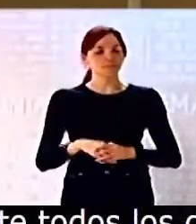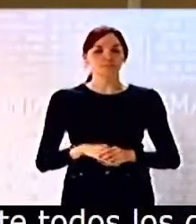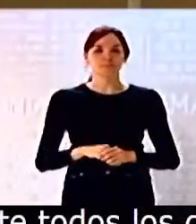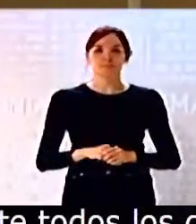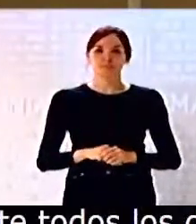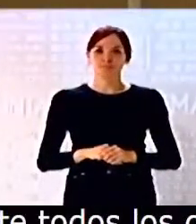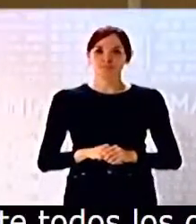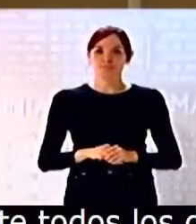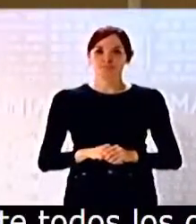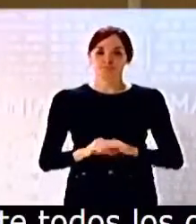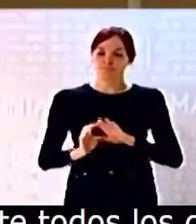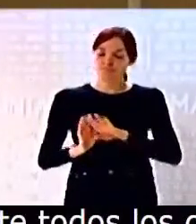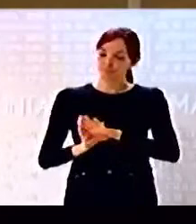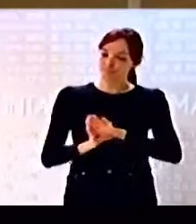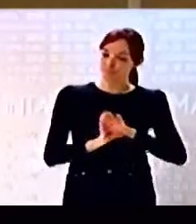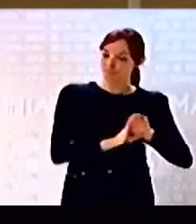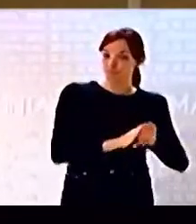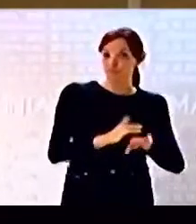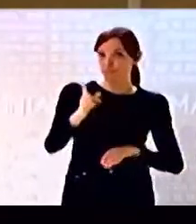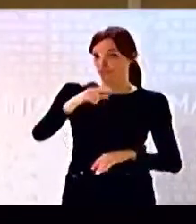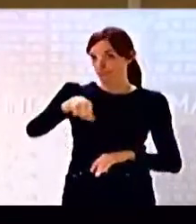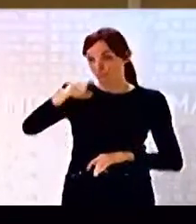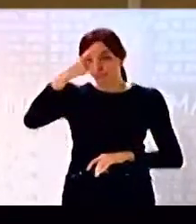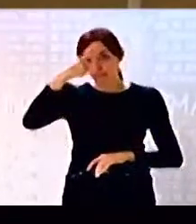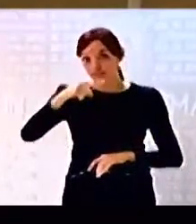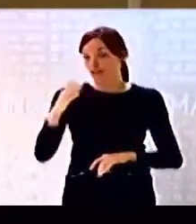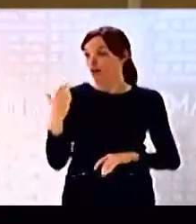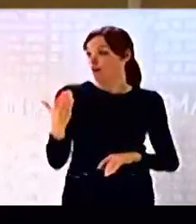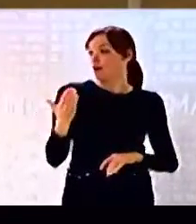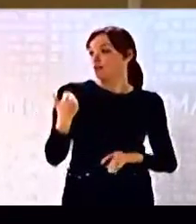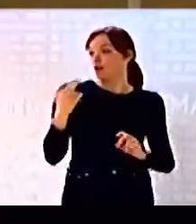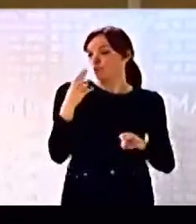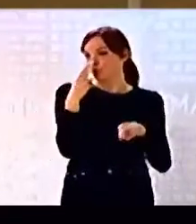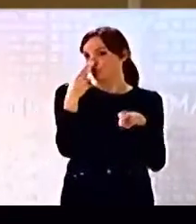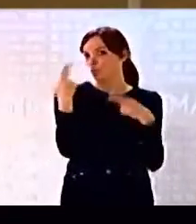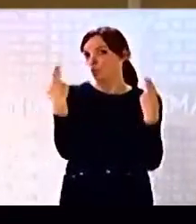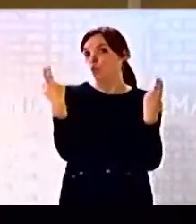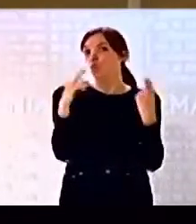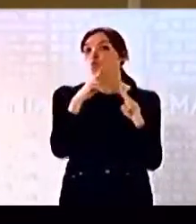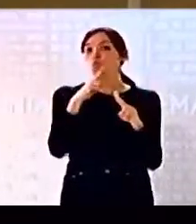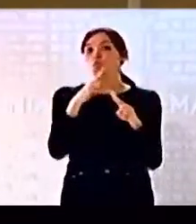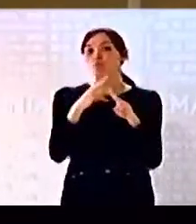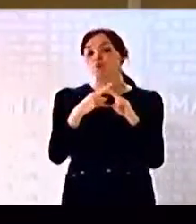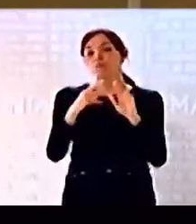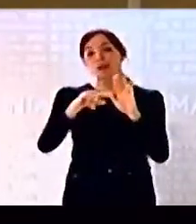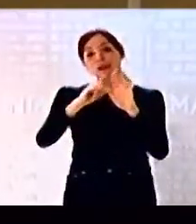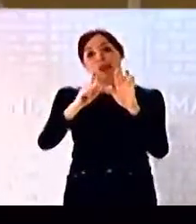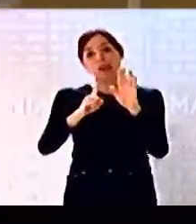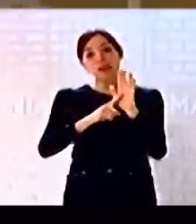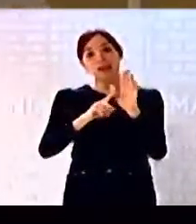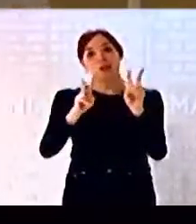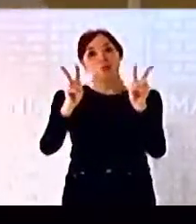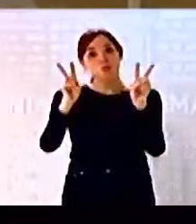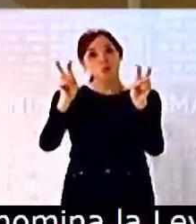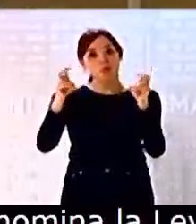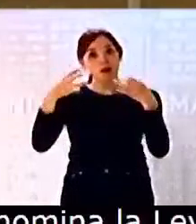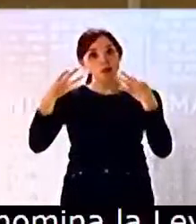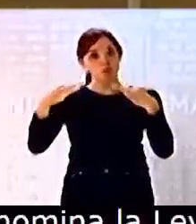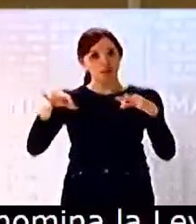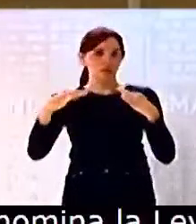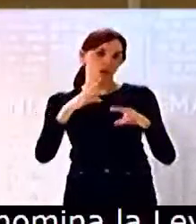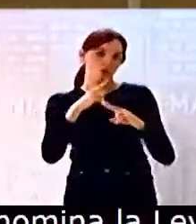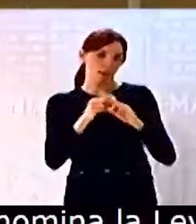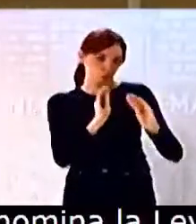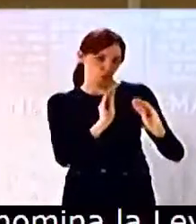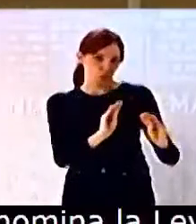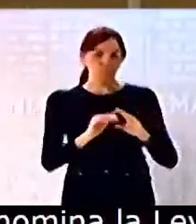Y luego, saben ustedes que ayer se publicó lo que se denomina la Ley de Nueva Normalidad. La Ley de Nueva Normalidad es